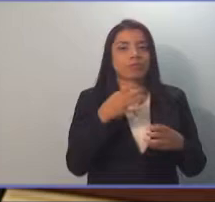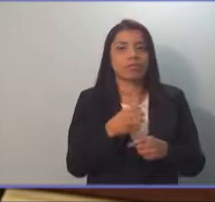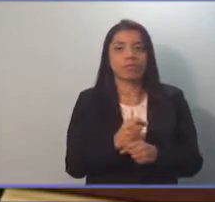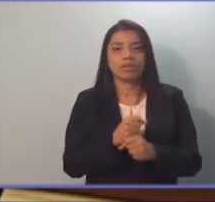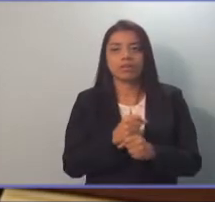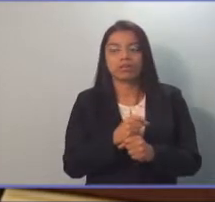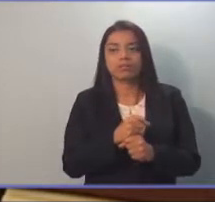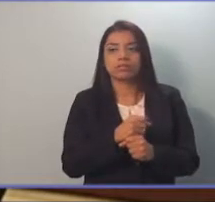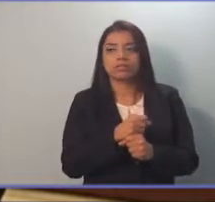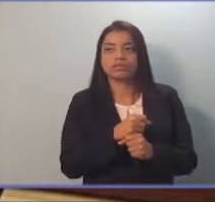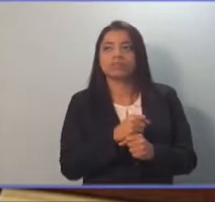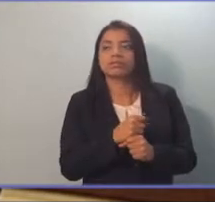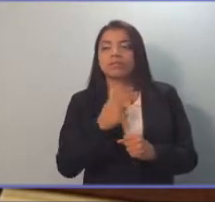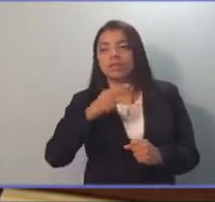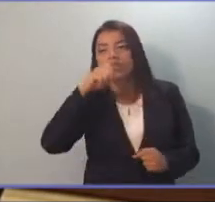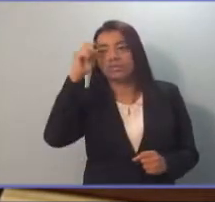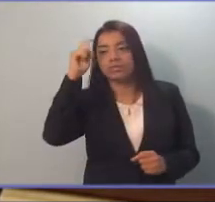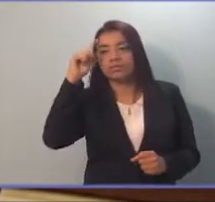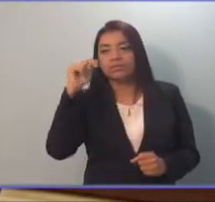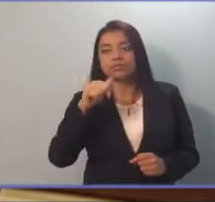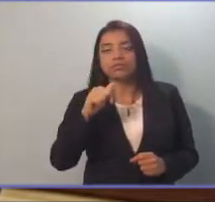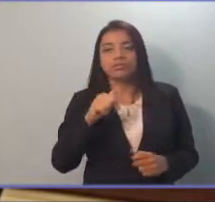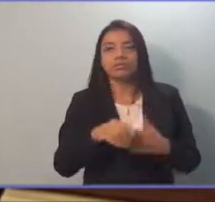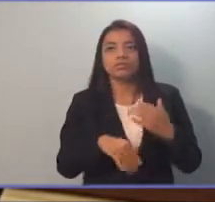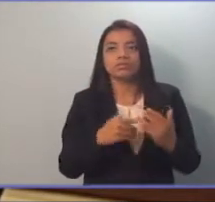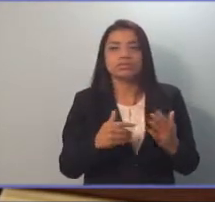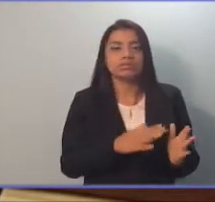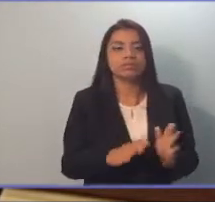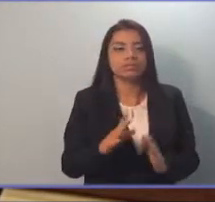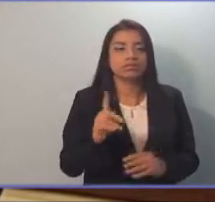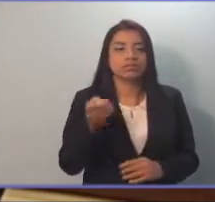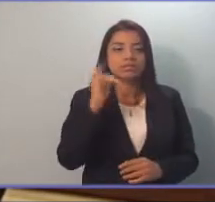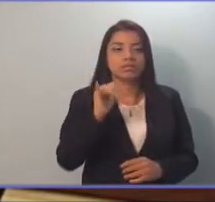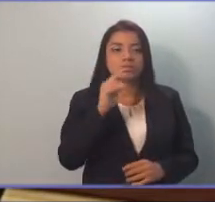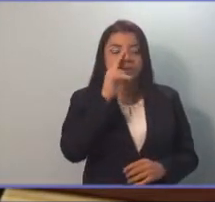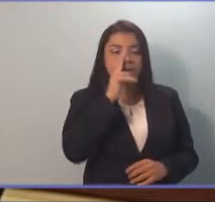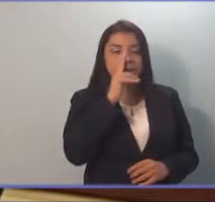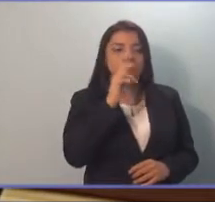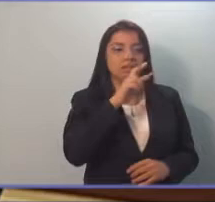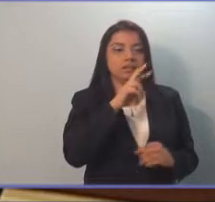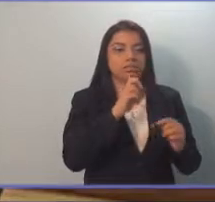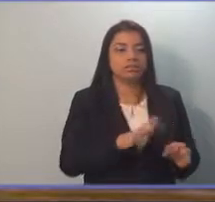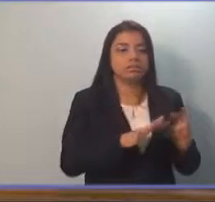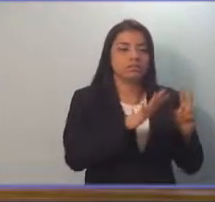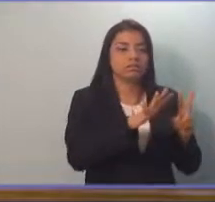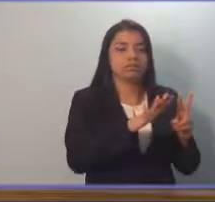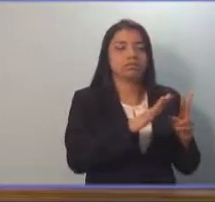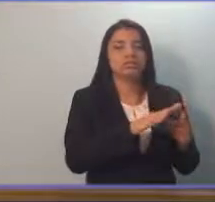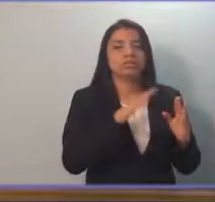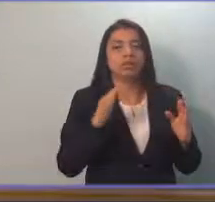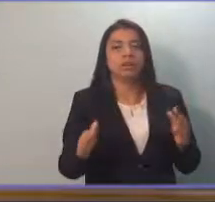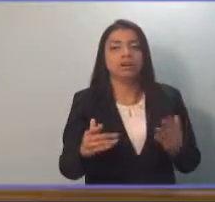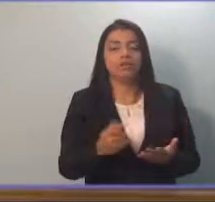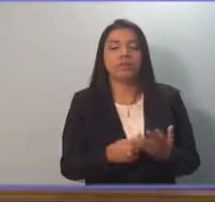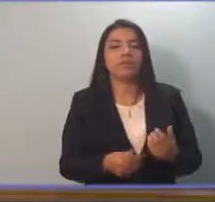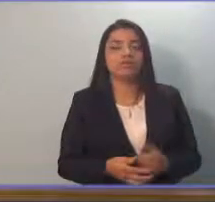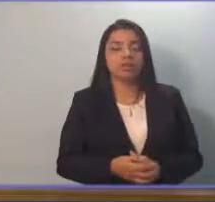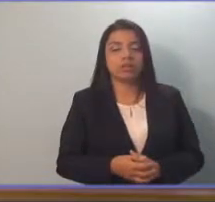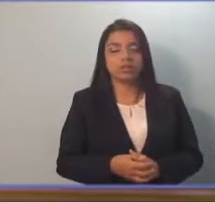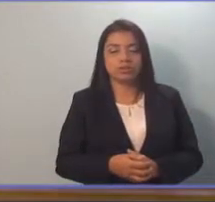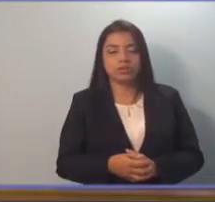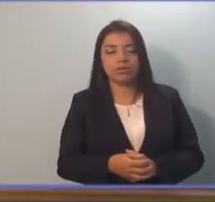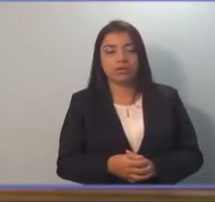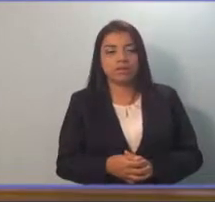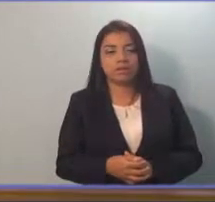presentado de labores en el periodo del 1 de junio de 2017 al 31 de mayo del